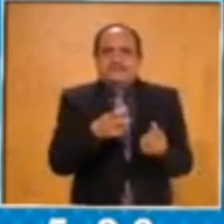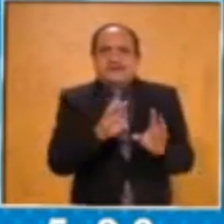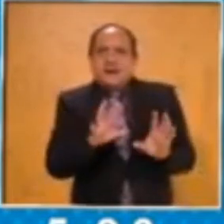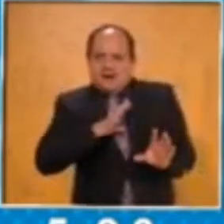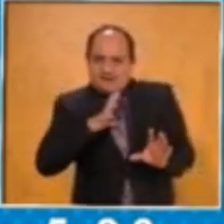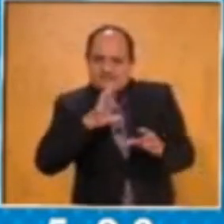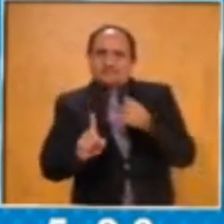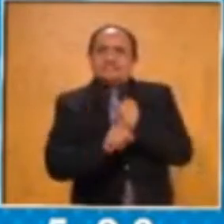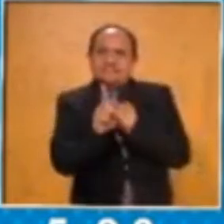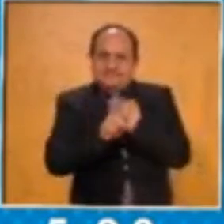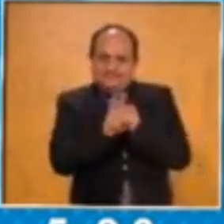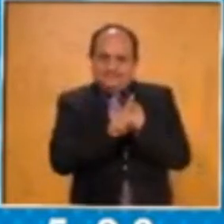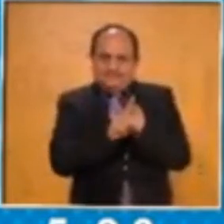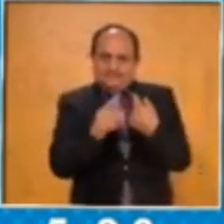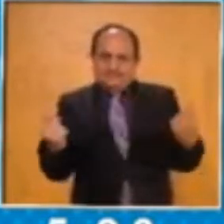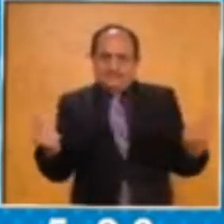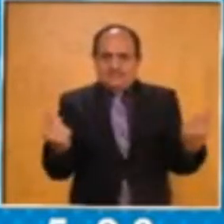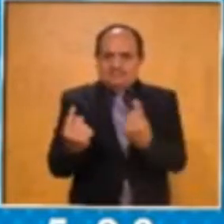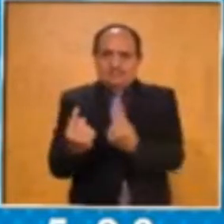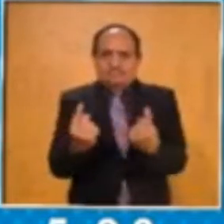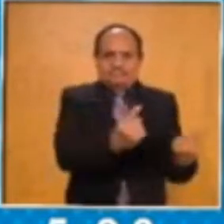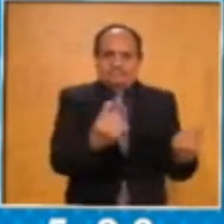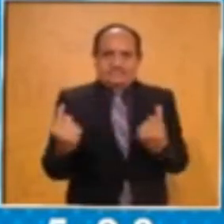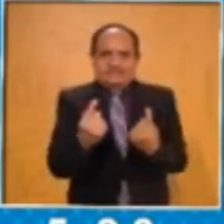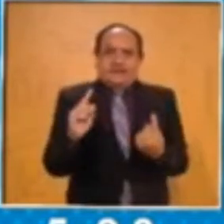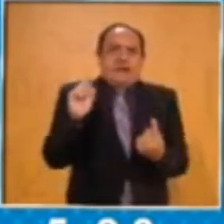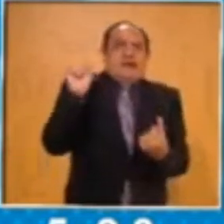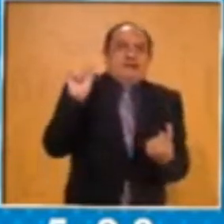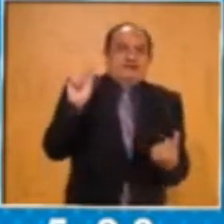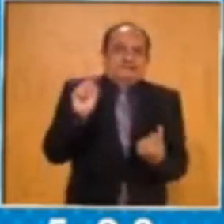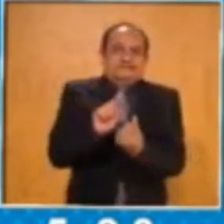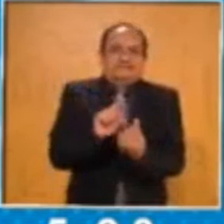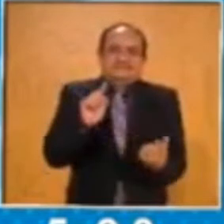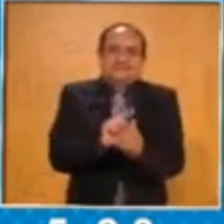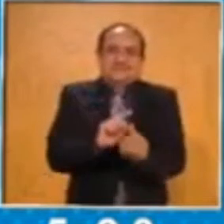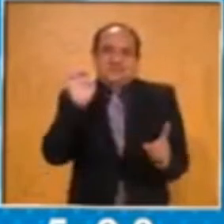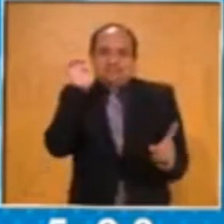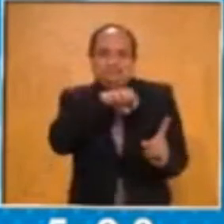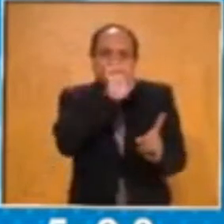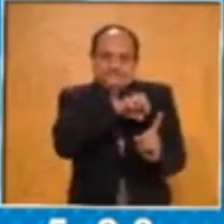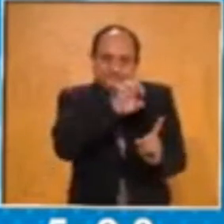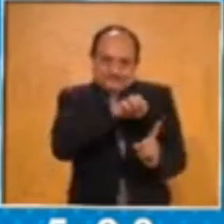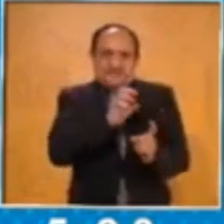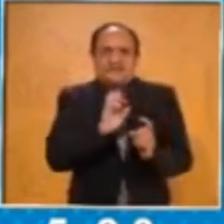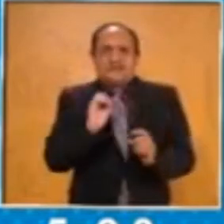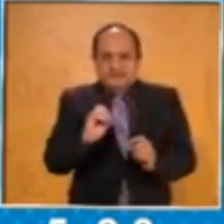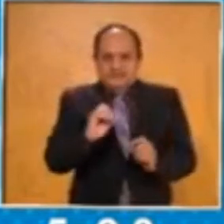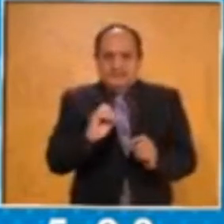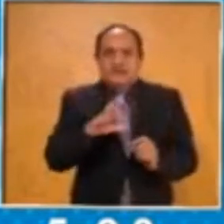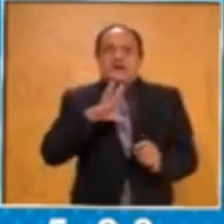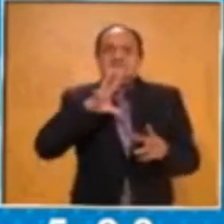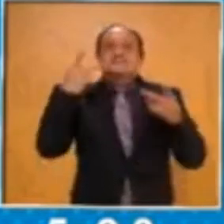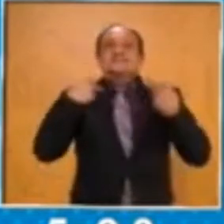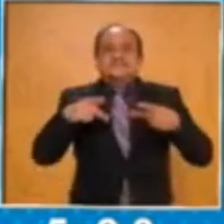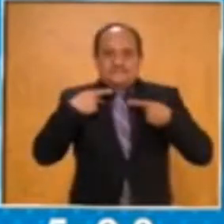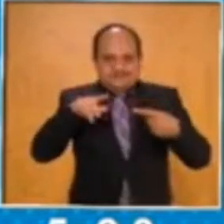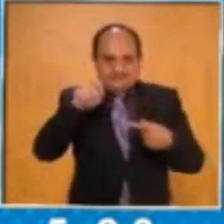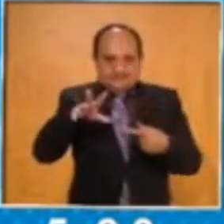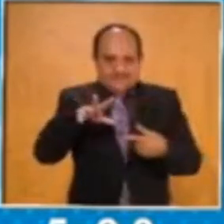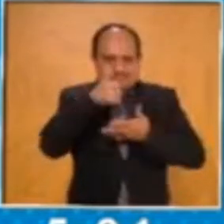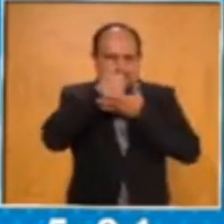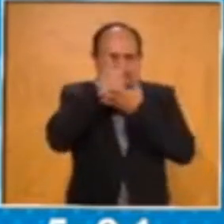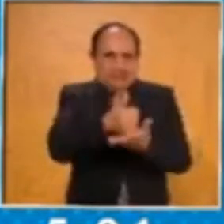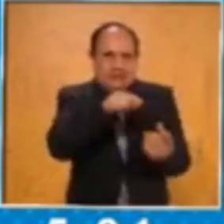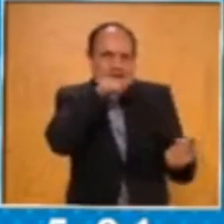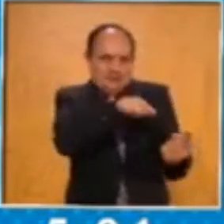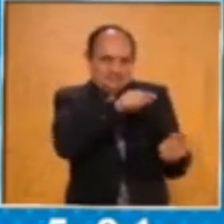un problema a nuestros protagonistas. Engañan, ¿sí? O hay personajes también que ayudan a